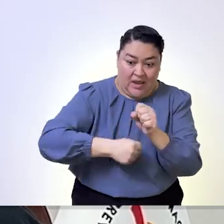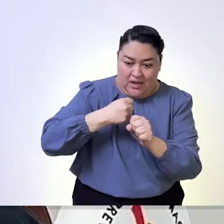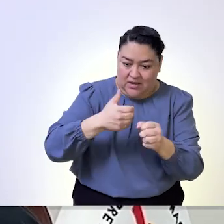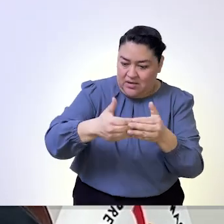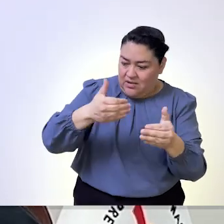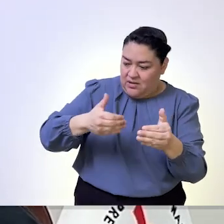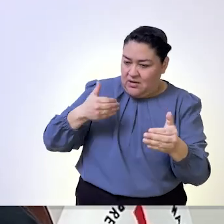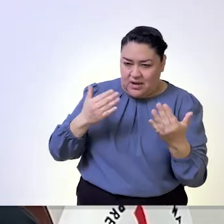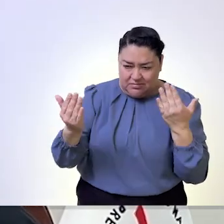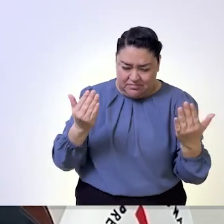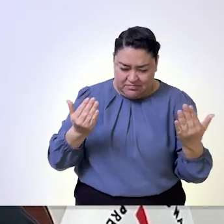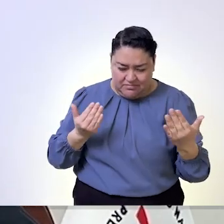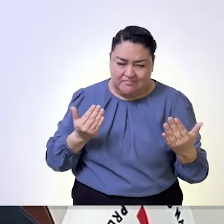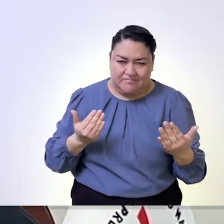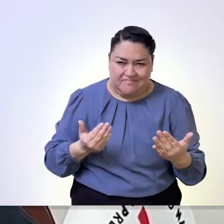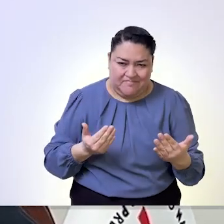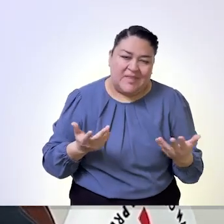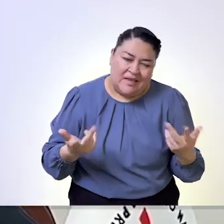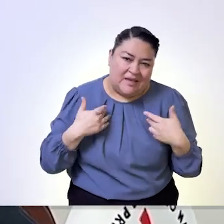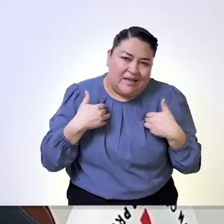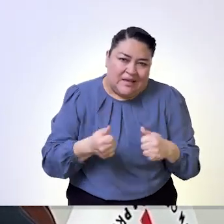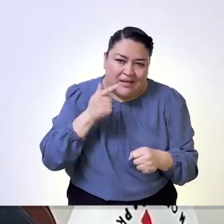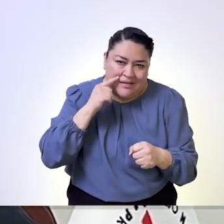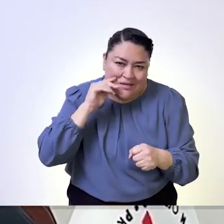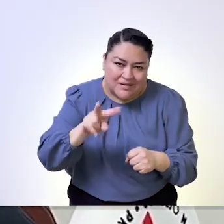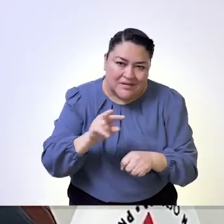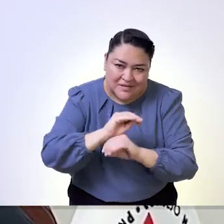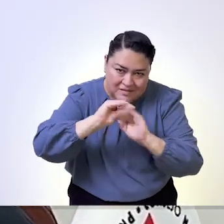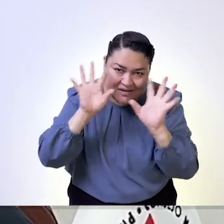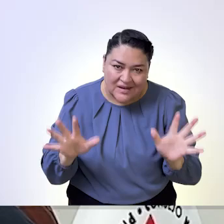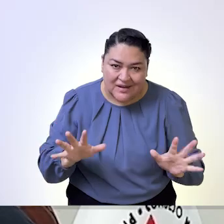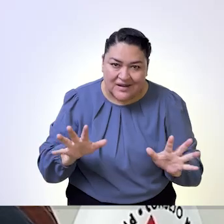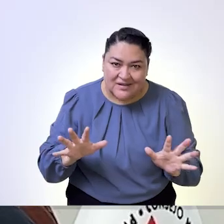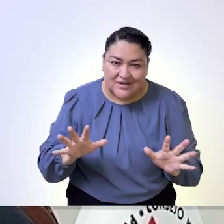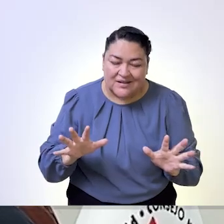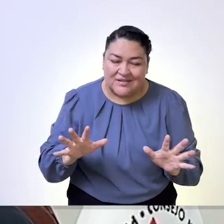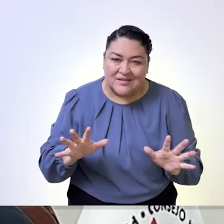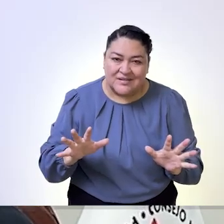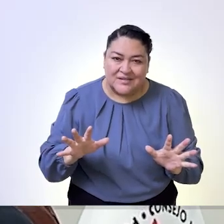que hemos tenido como con el grueso de la población, pues no, nos daríamos cuenta que ahí hay como un